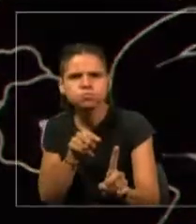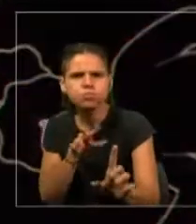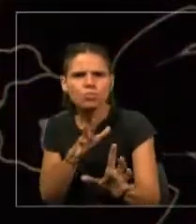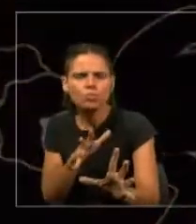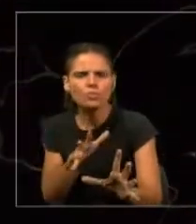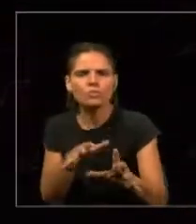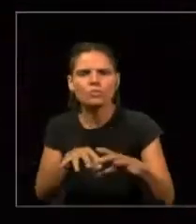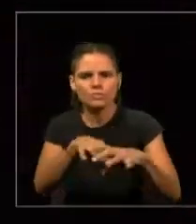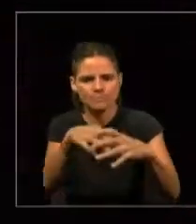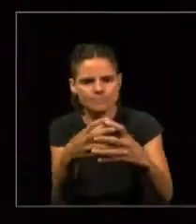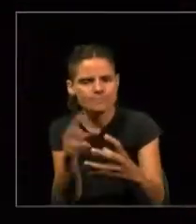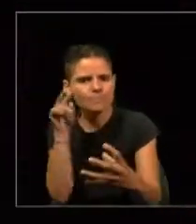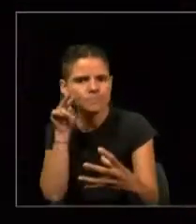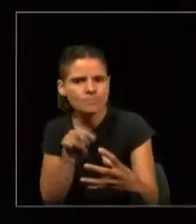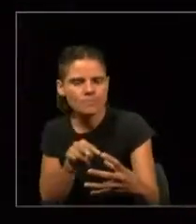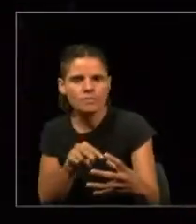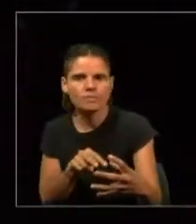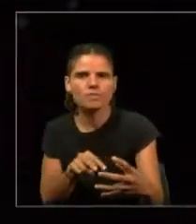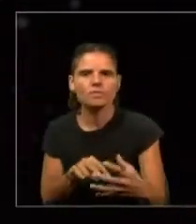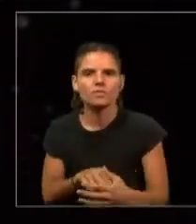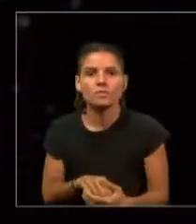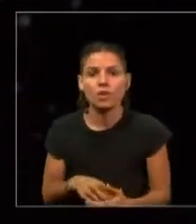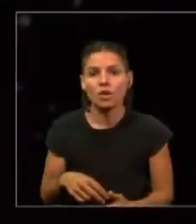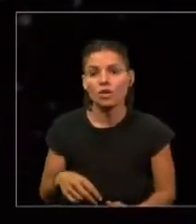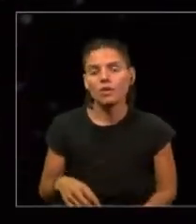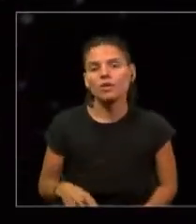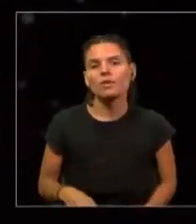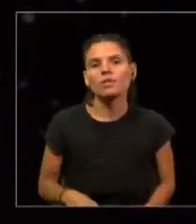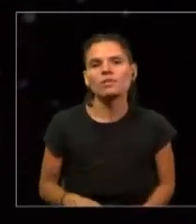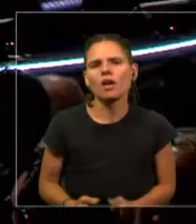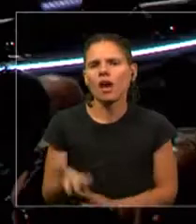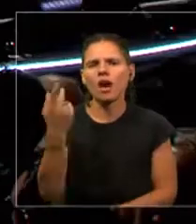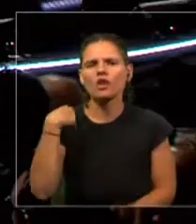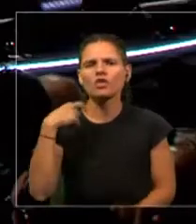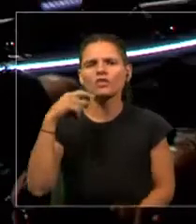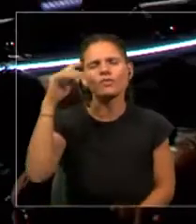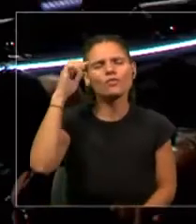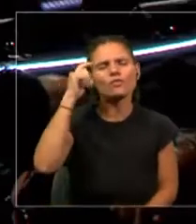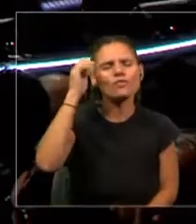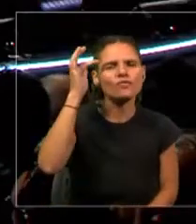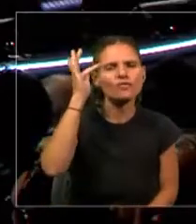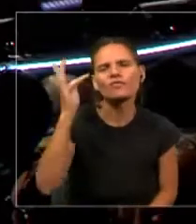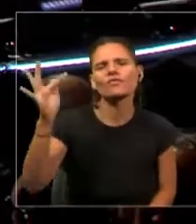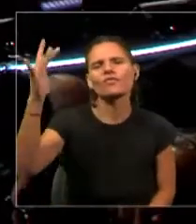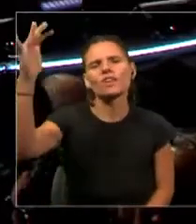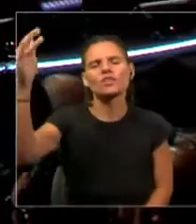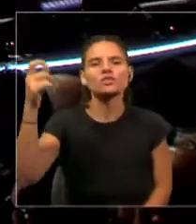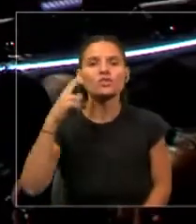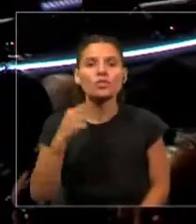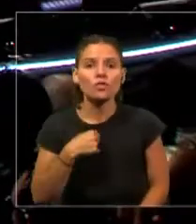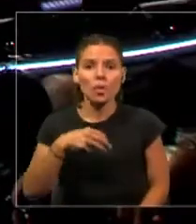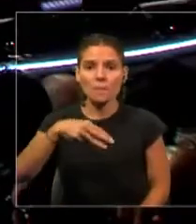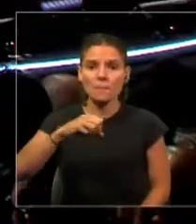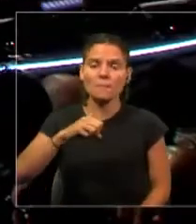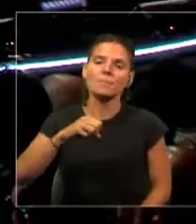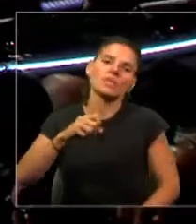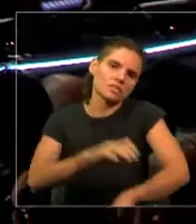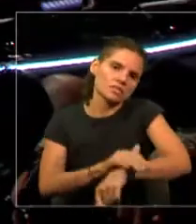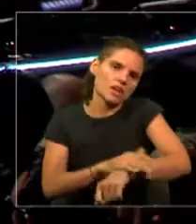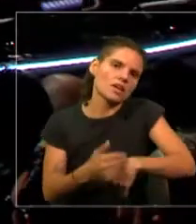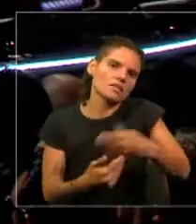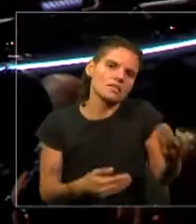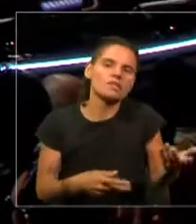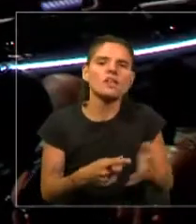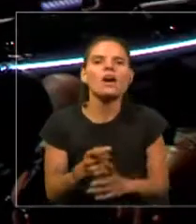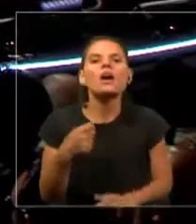El filósofo Lukács, marxista, yo no soy marxista, pero él decía, no hay ninguna visión del mundo que sea inocente. ¿Y cuál es esta